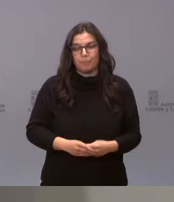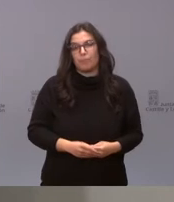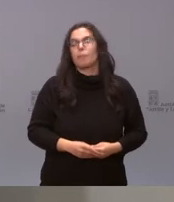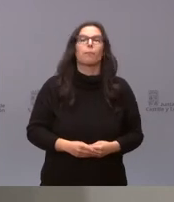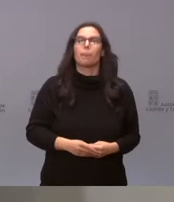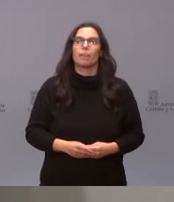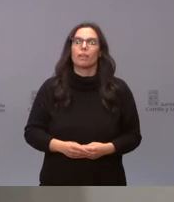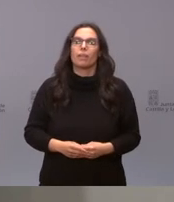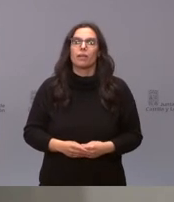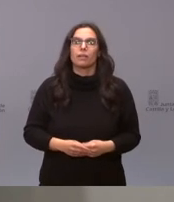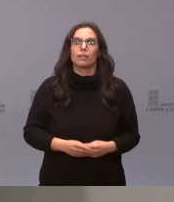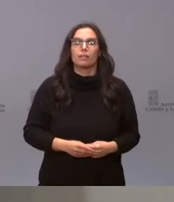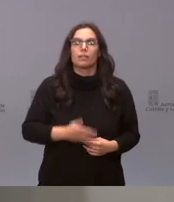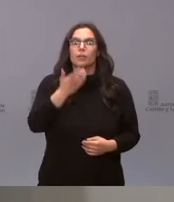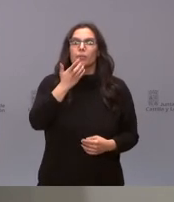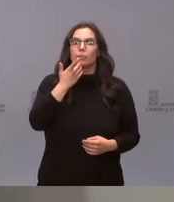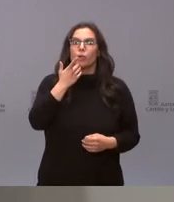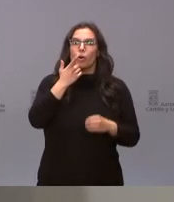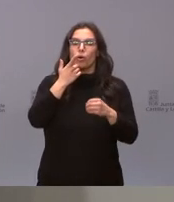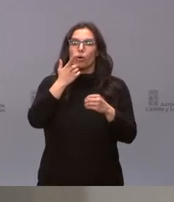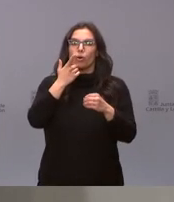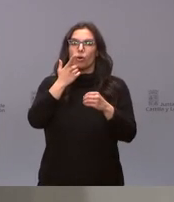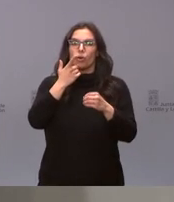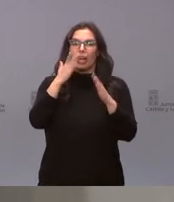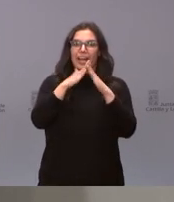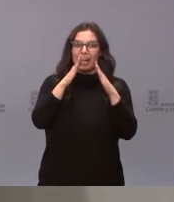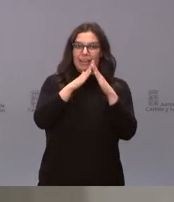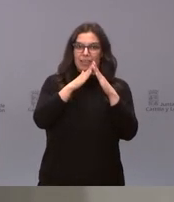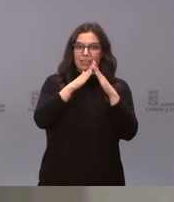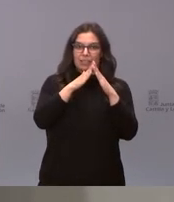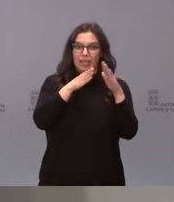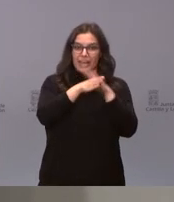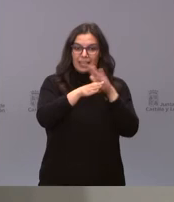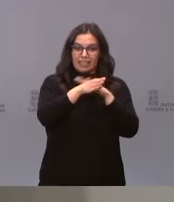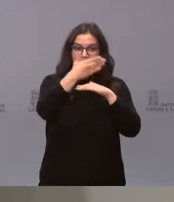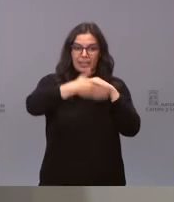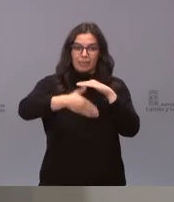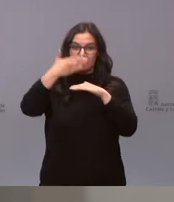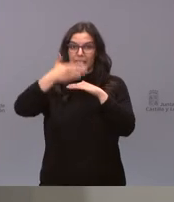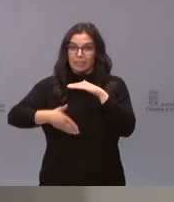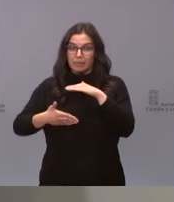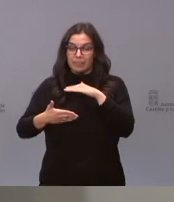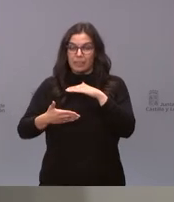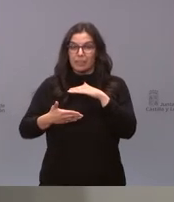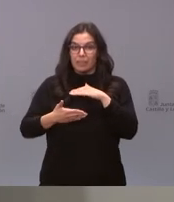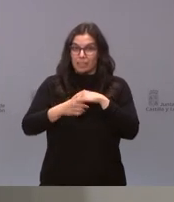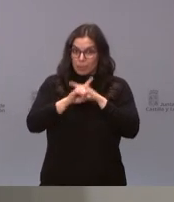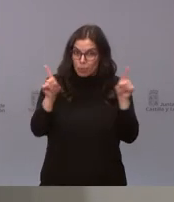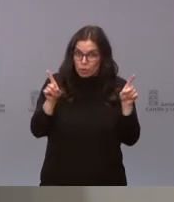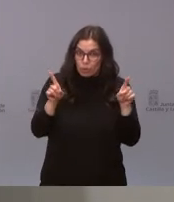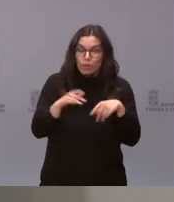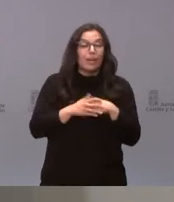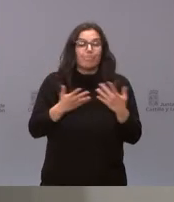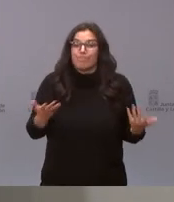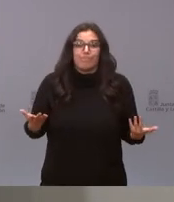limitación del número de personas en domicilios pues todo lo que sea limitarla todo lo que sea limitar